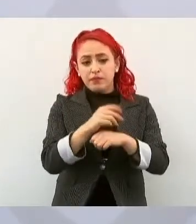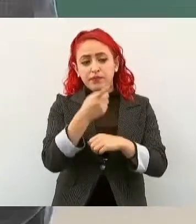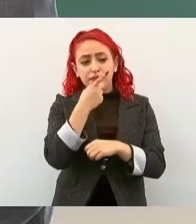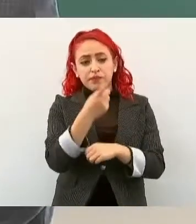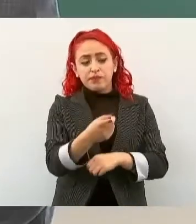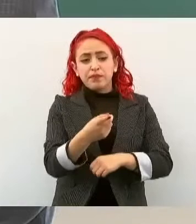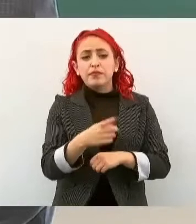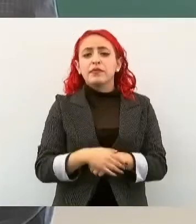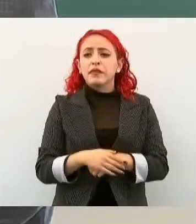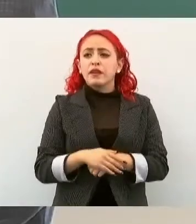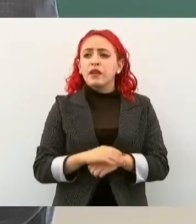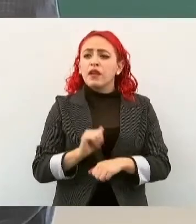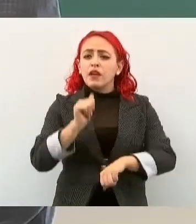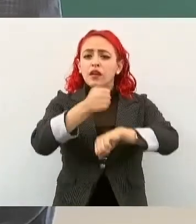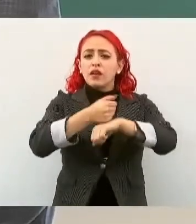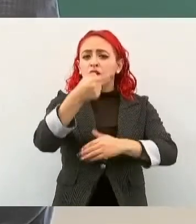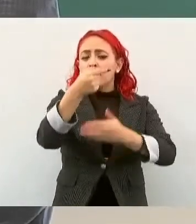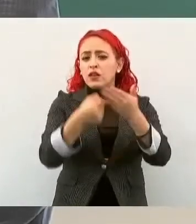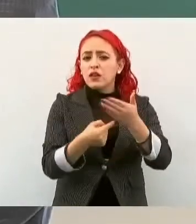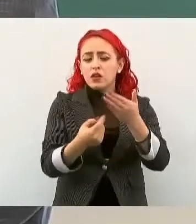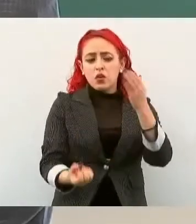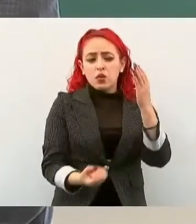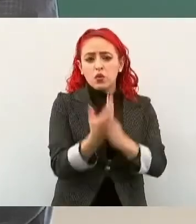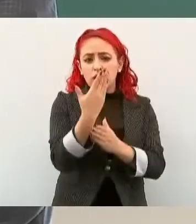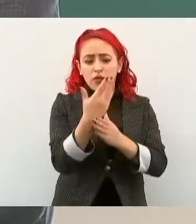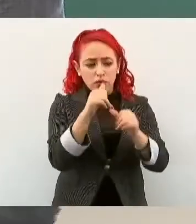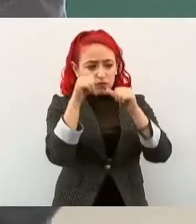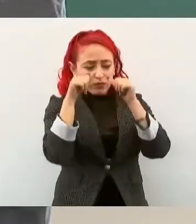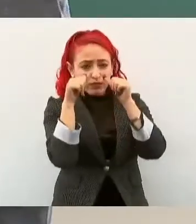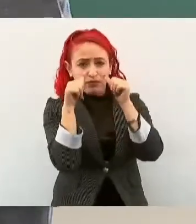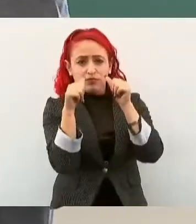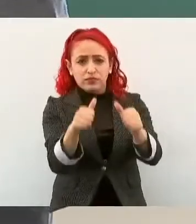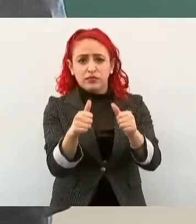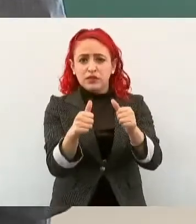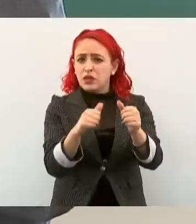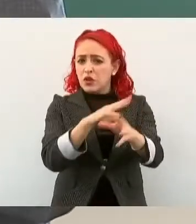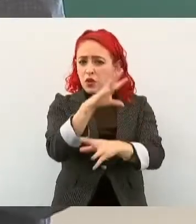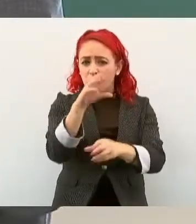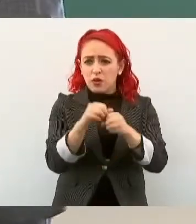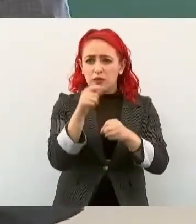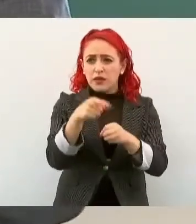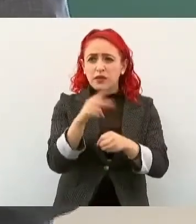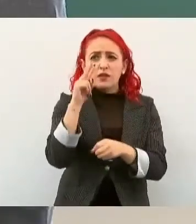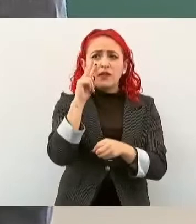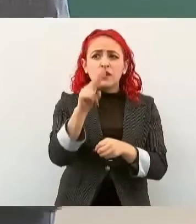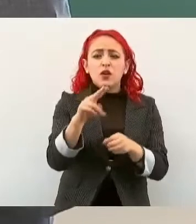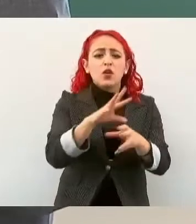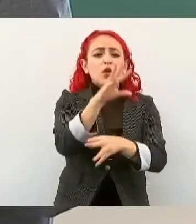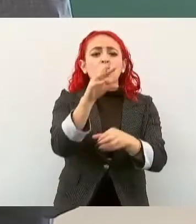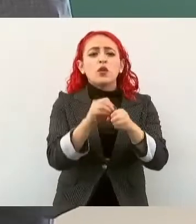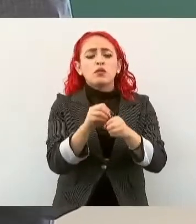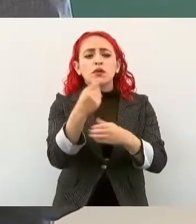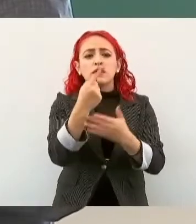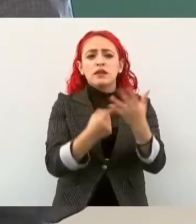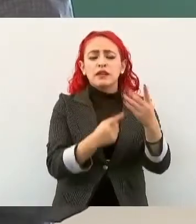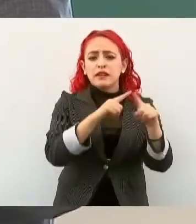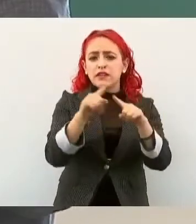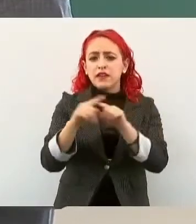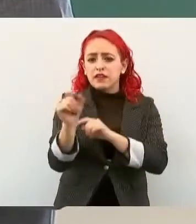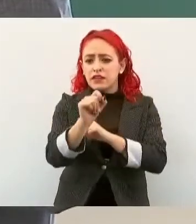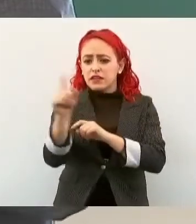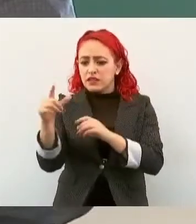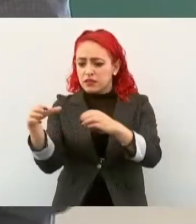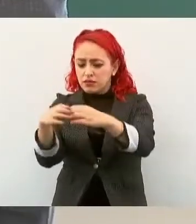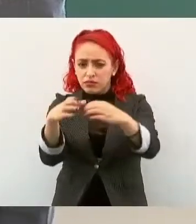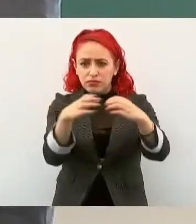señalarles, implementa un modelo de atención integral. Lo estamos viendo aquí, integral, muchas especialidades,